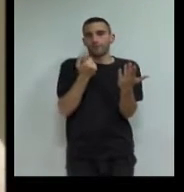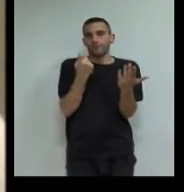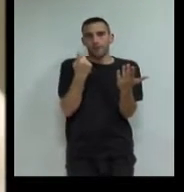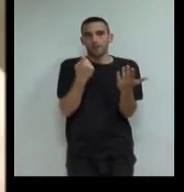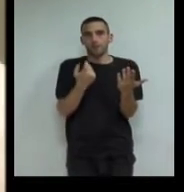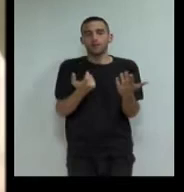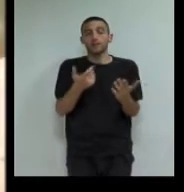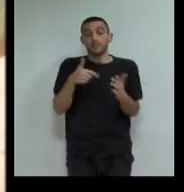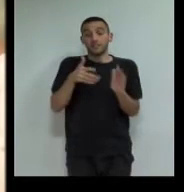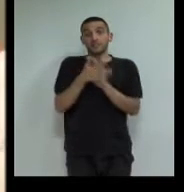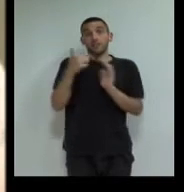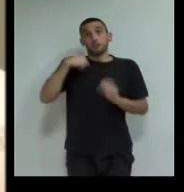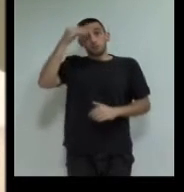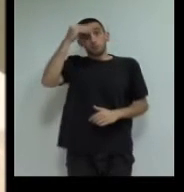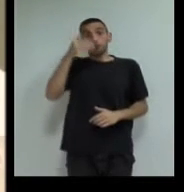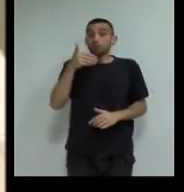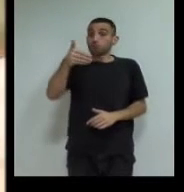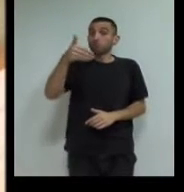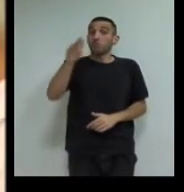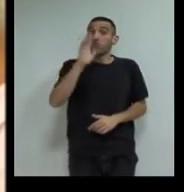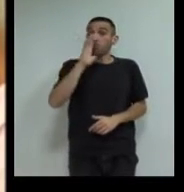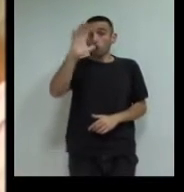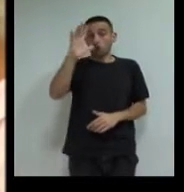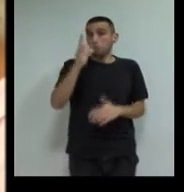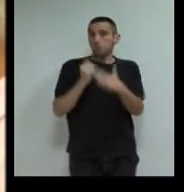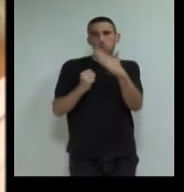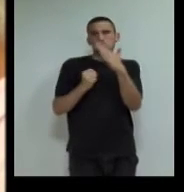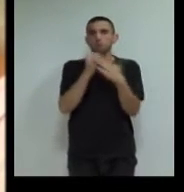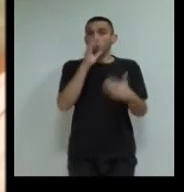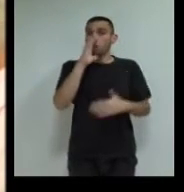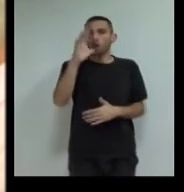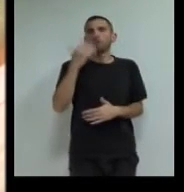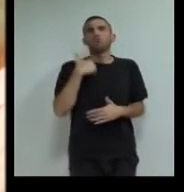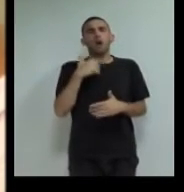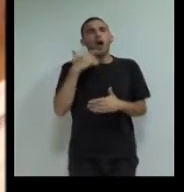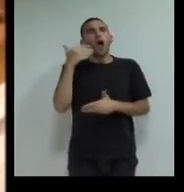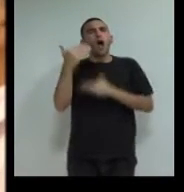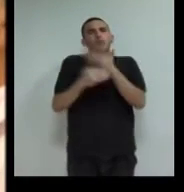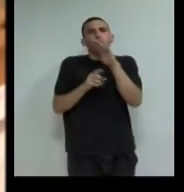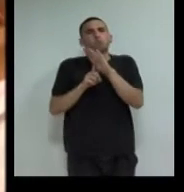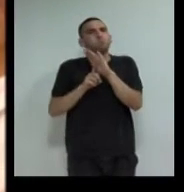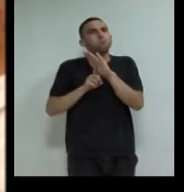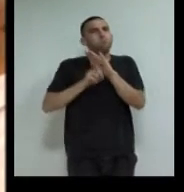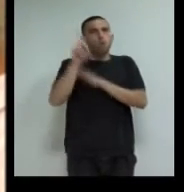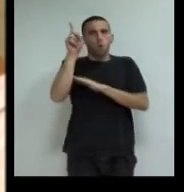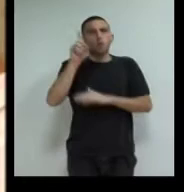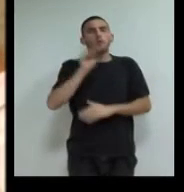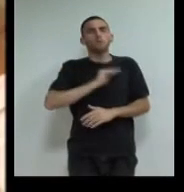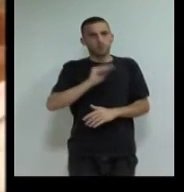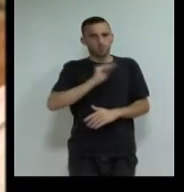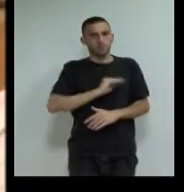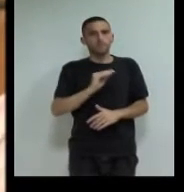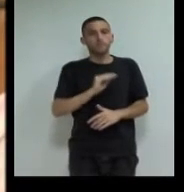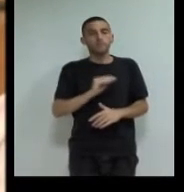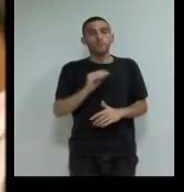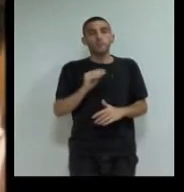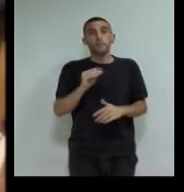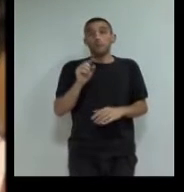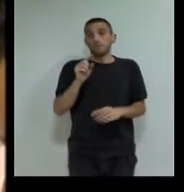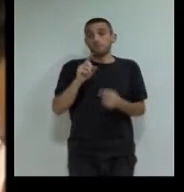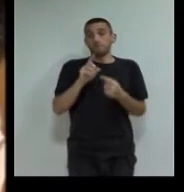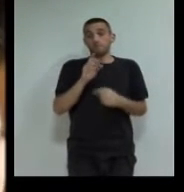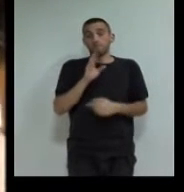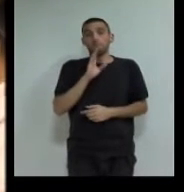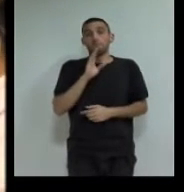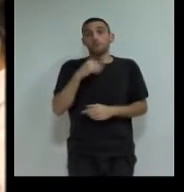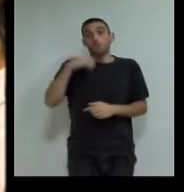máximo, yo pienso que habremos avanzado de tal manera que, primero, serán mucho